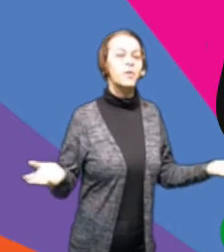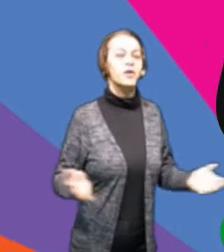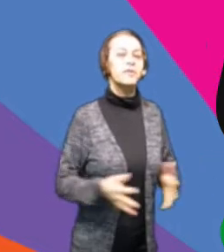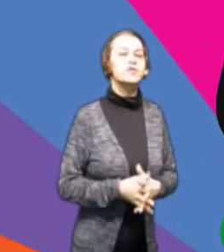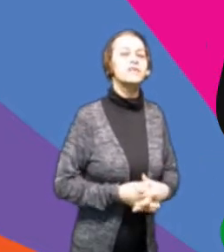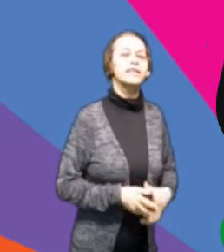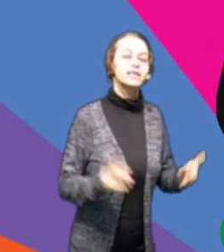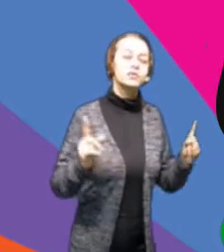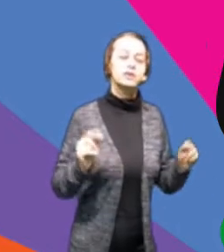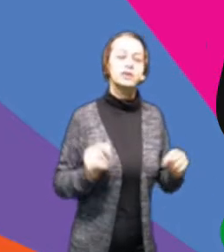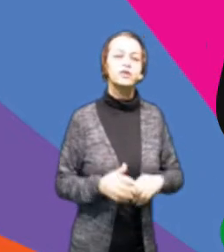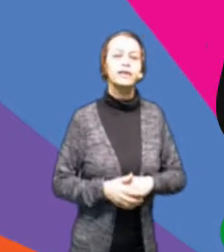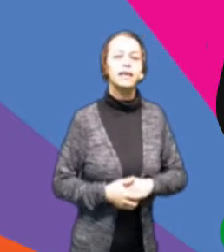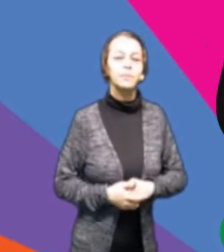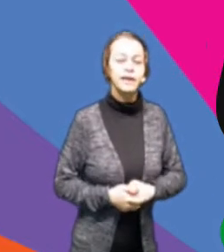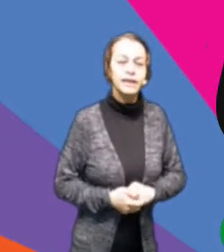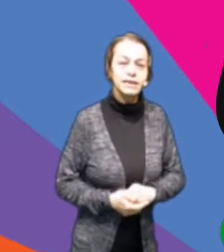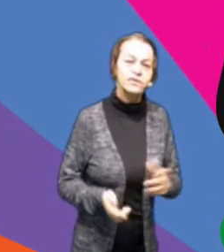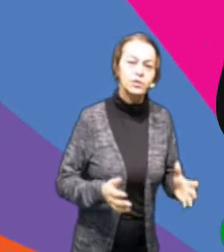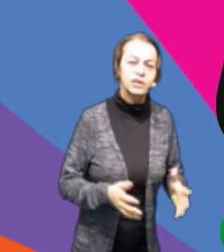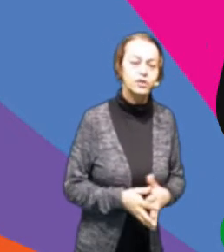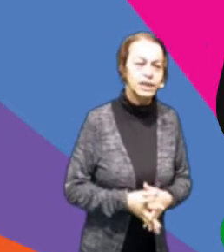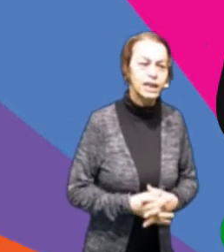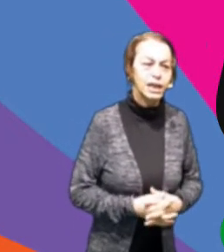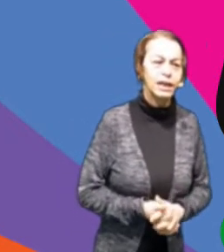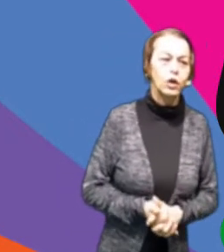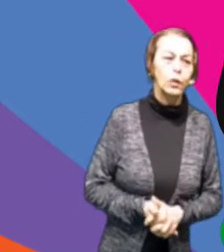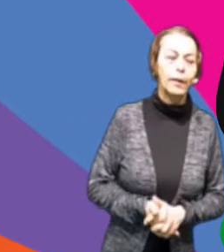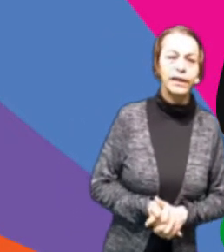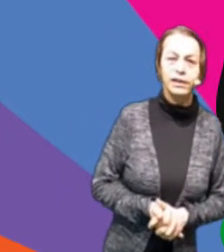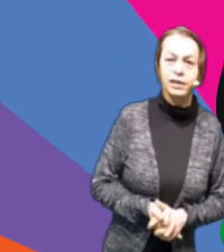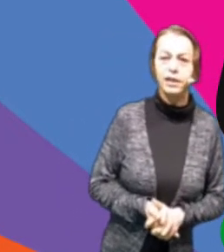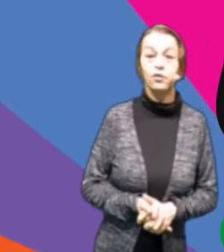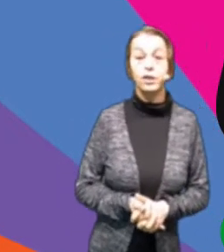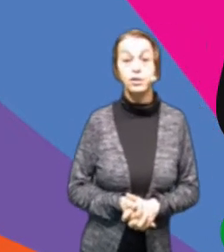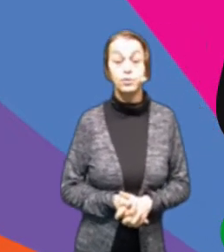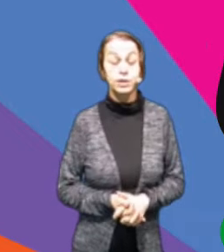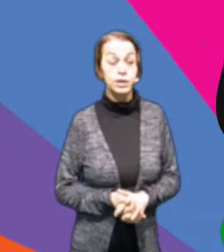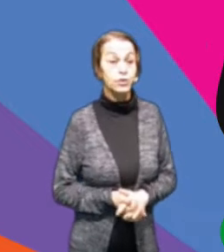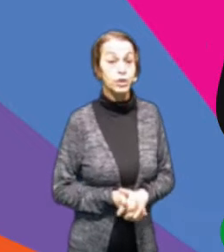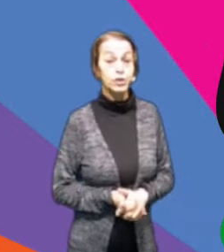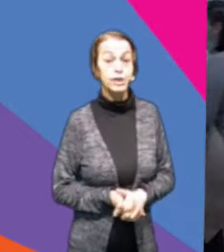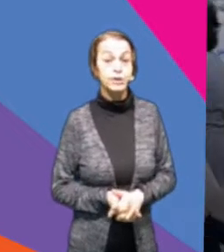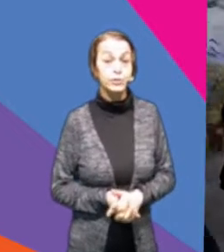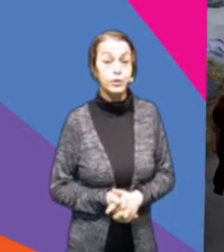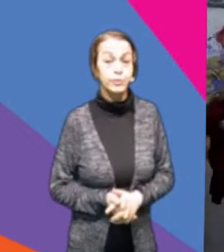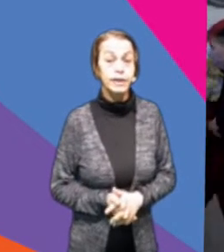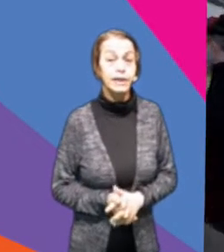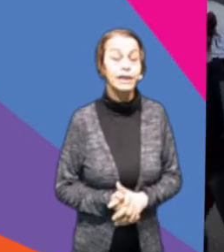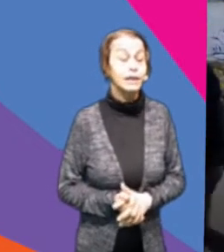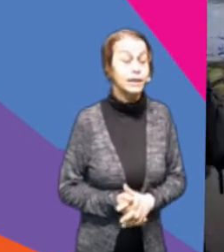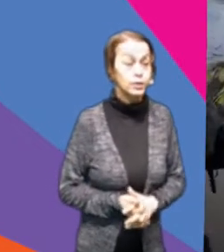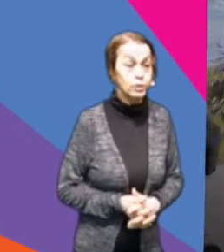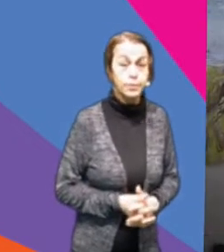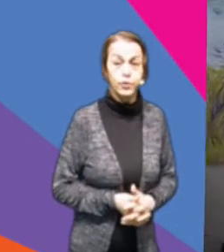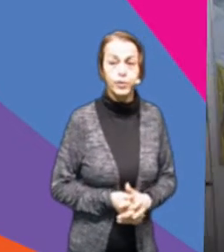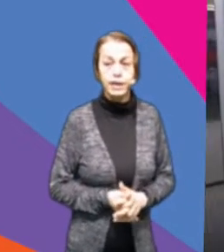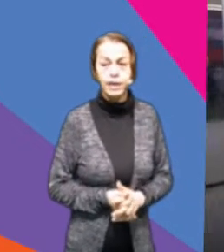Y bueno, vamos a ver qué está sucediendo en el país y vamos a contarle lo más destacado que está sucediendo en estos días en nuestro país. La